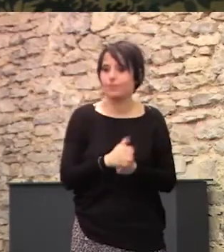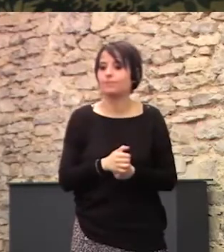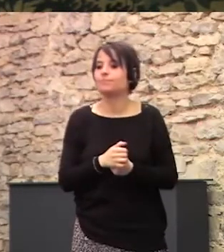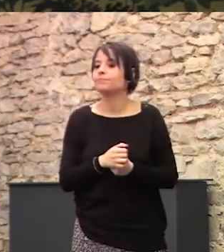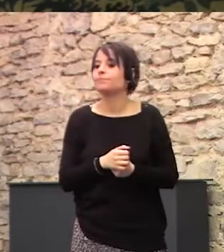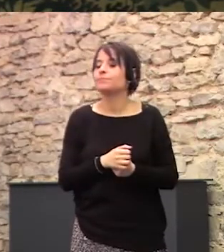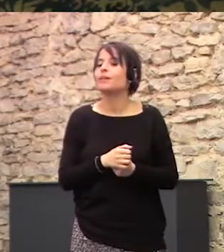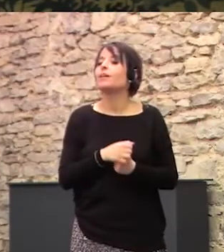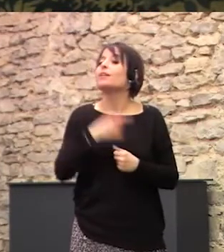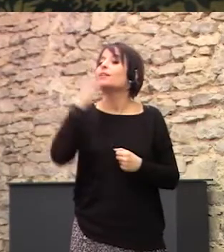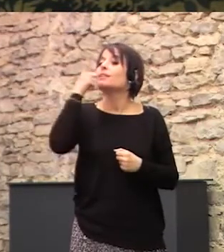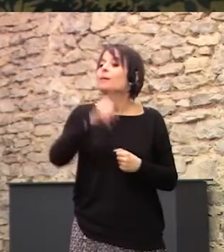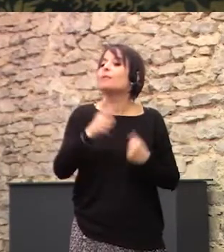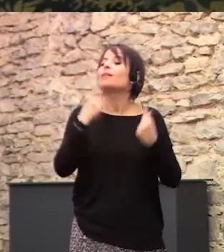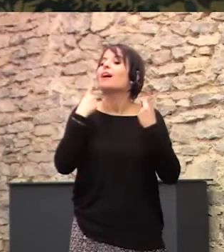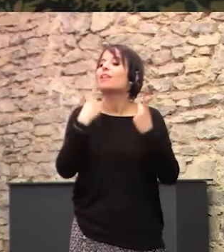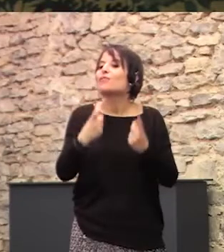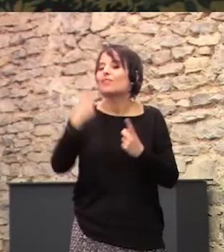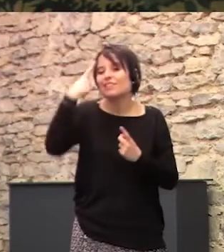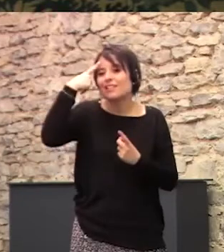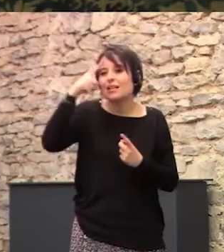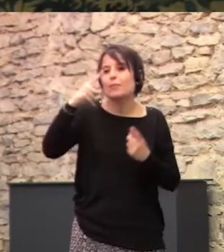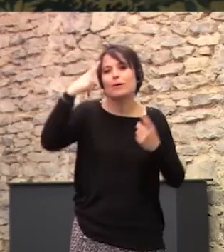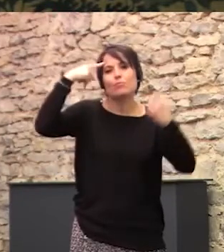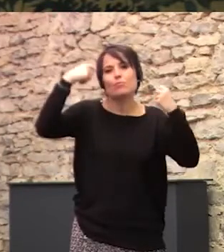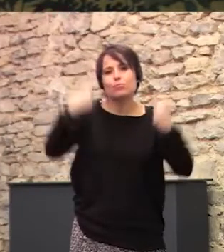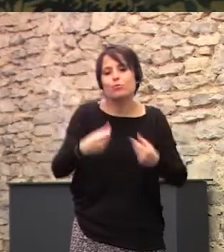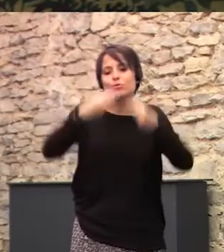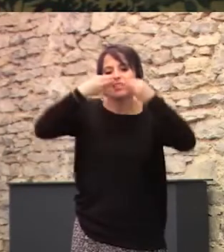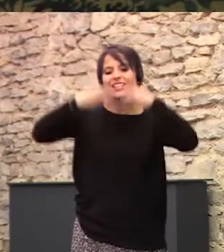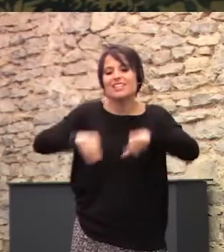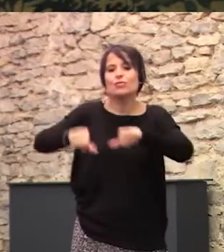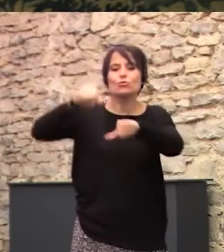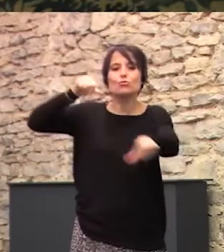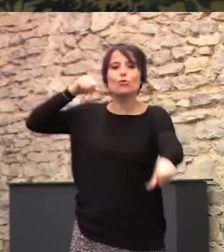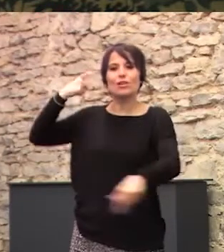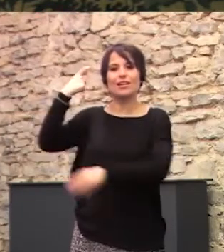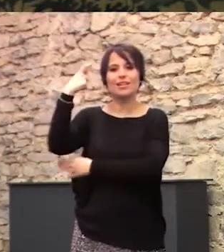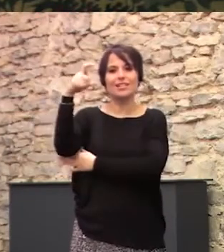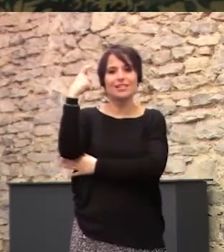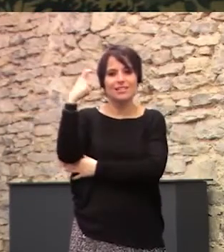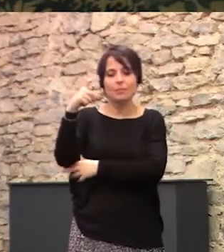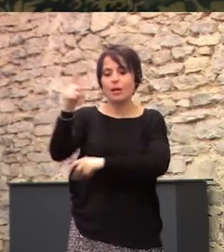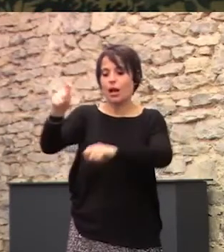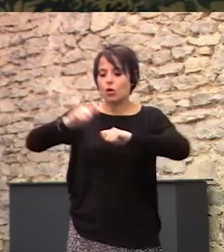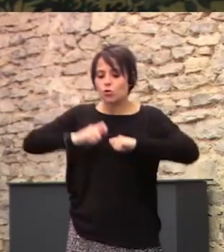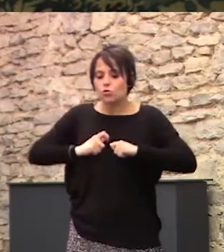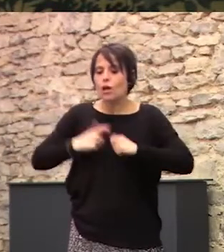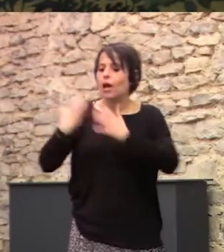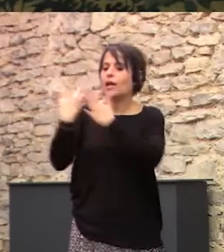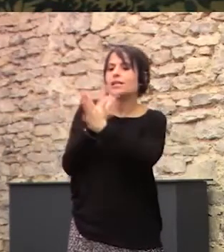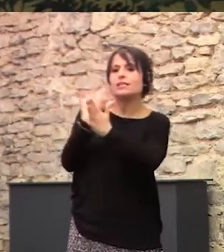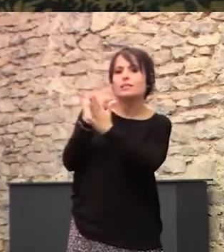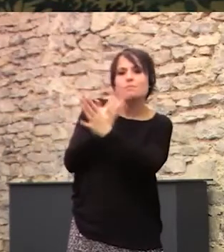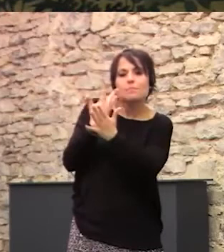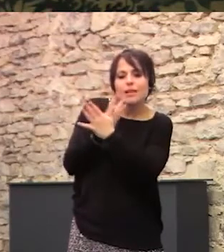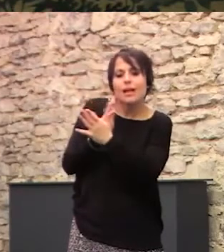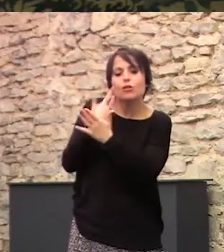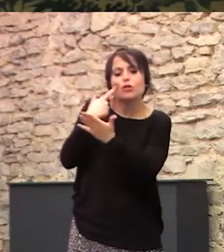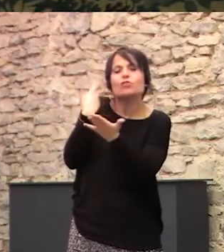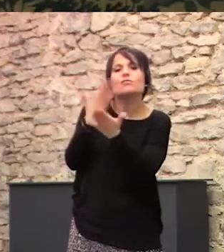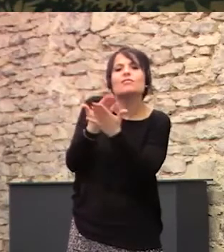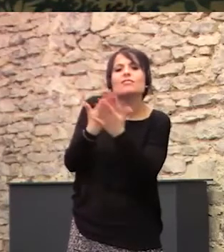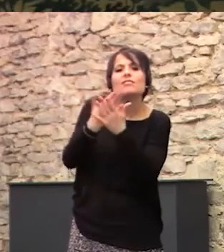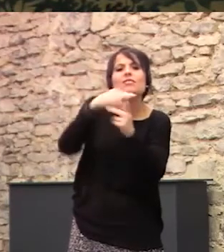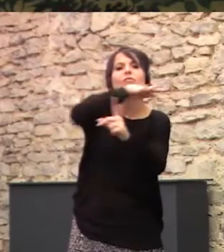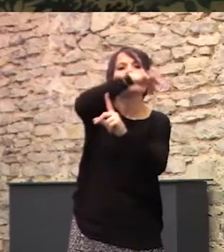ello, hay que también tener conocimientos de la historia islámica que permitan proporcionar explicaciones contextualizadas